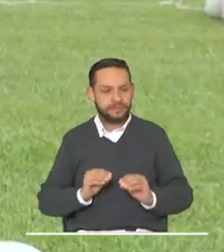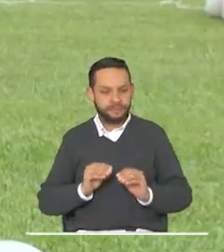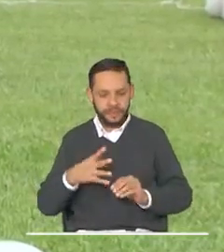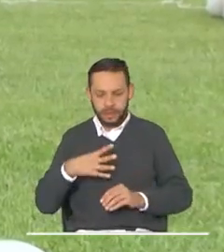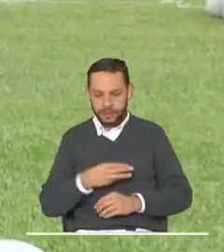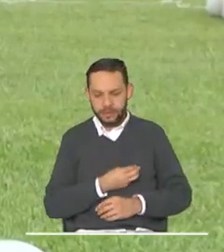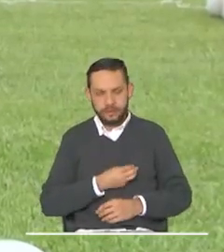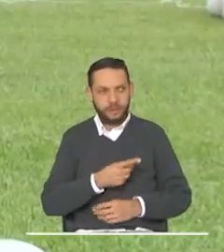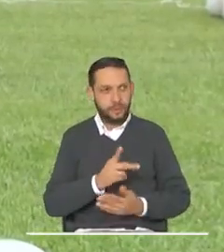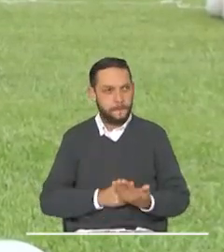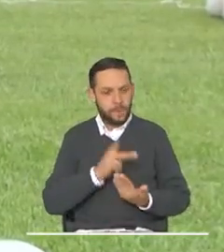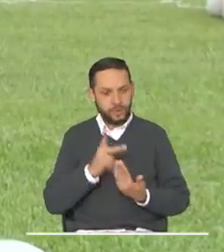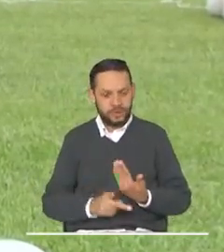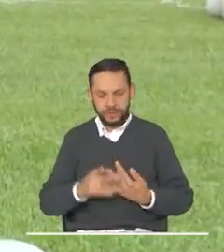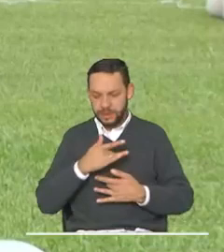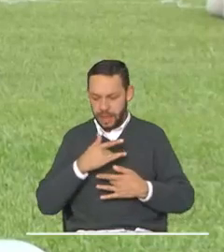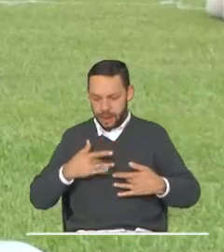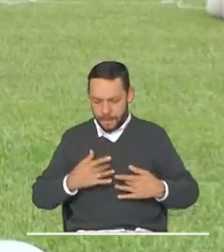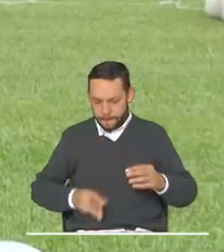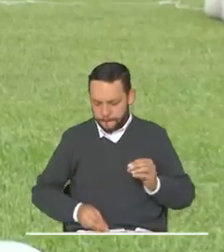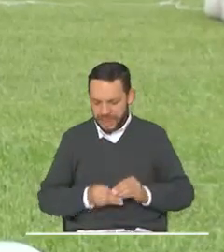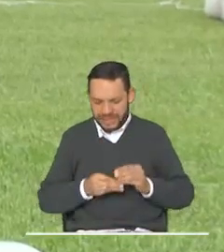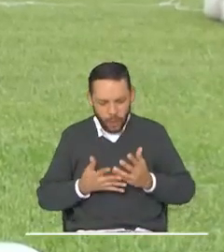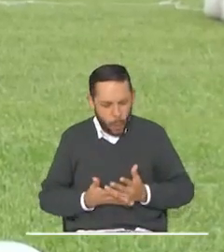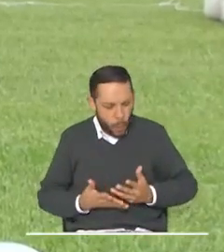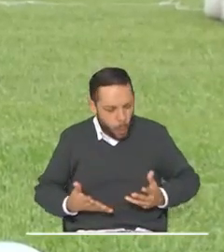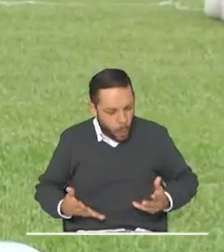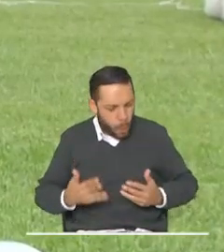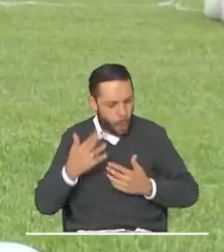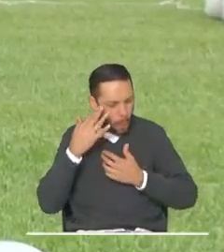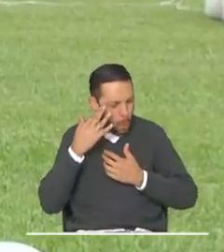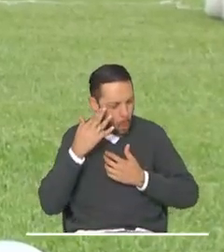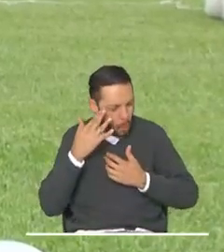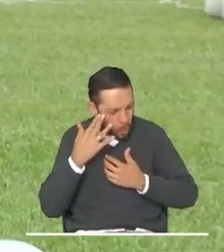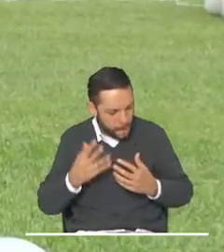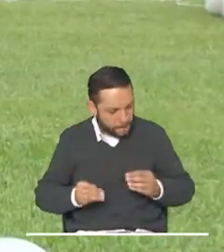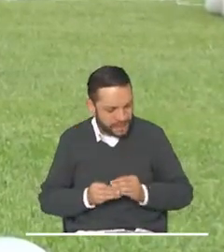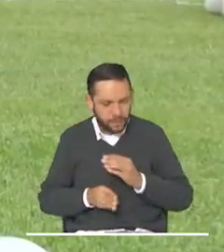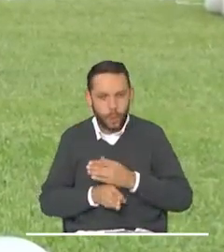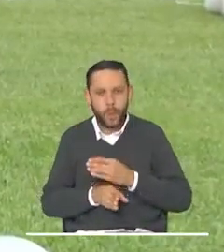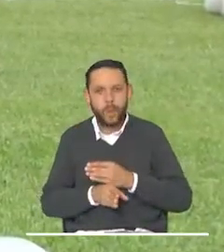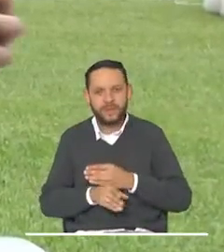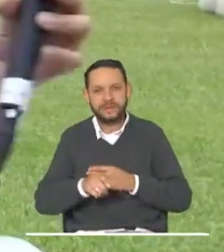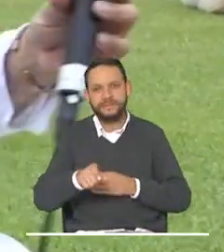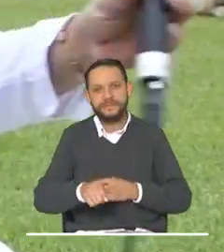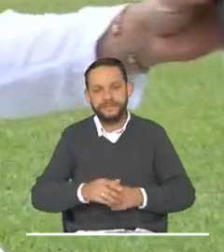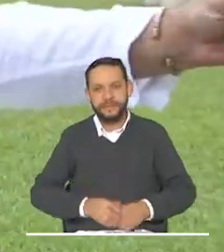como proyecto la Salud Mental es más que eso es conciencia una conciencia continua